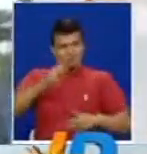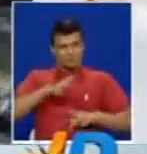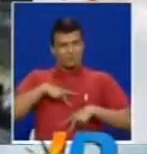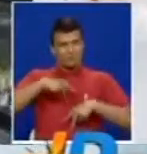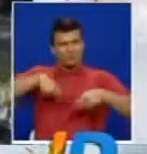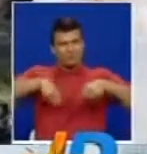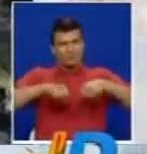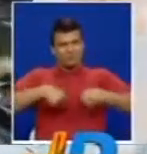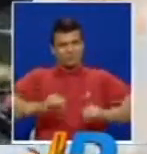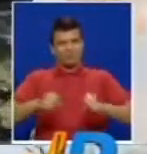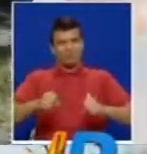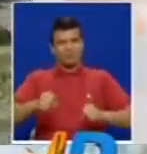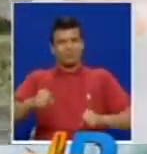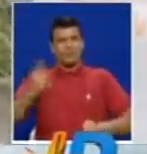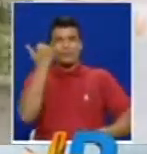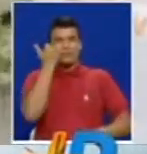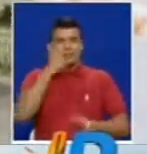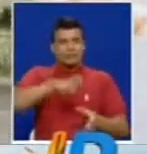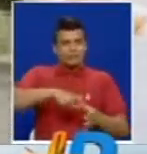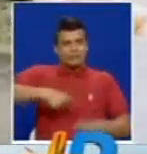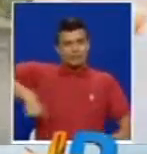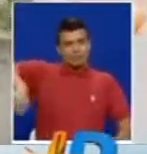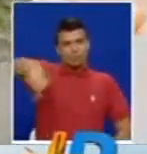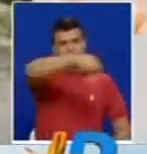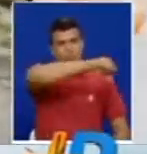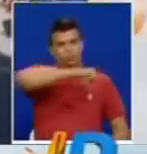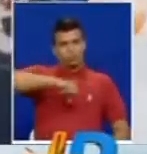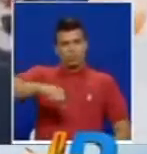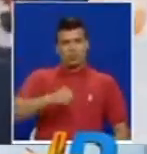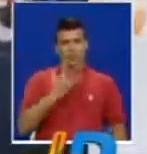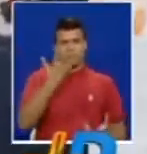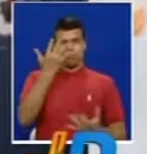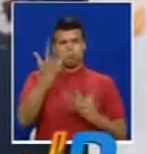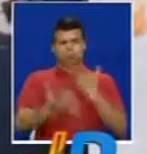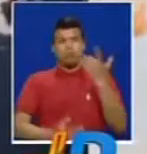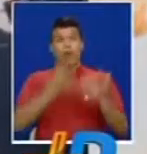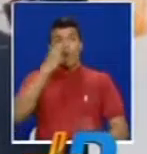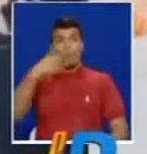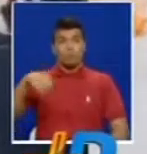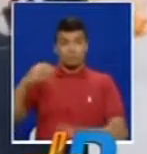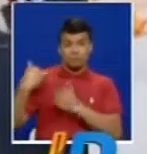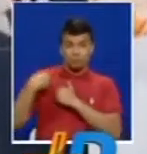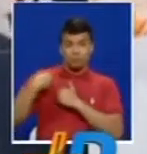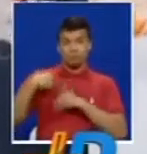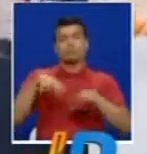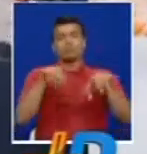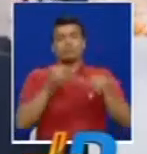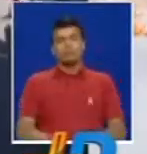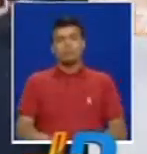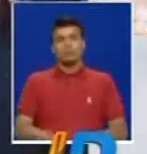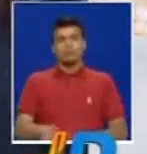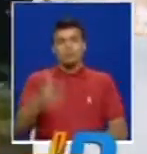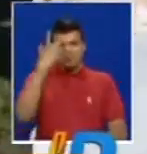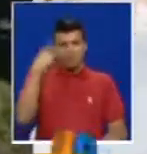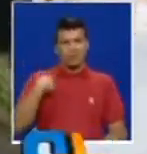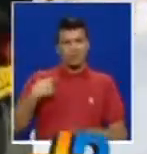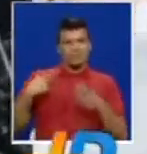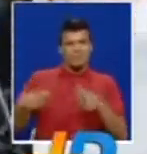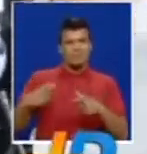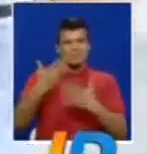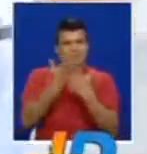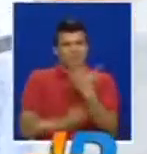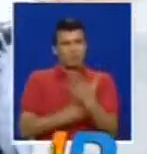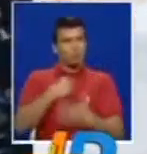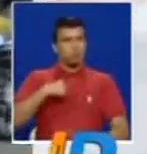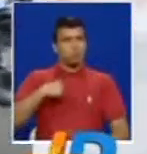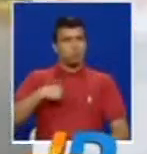esta motocicleta le prende fuego cuando los guardas de tránsito procedían a inmovilizarla por no portar los documentos. El hombre, que no pudo